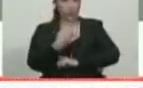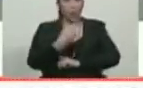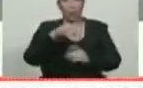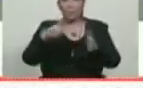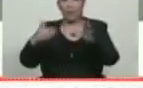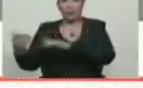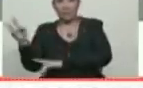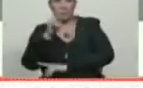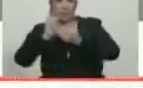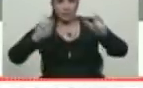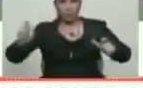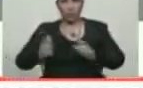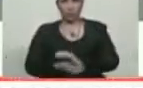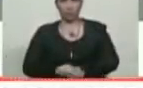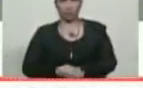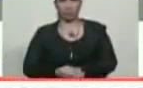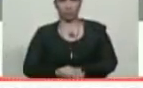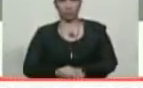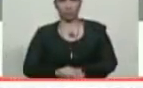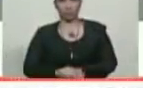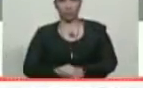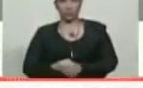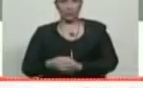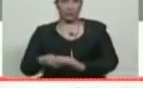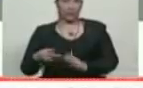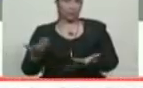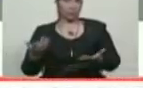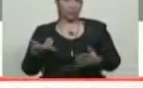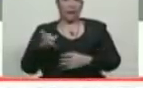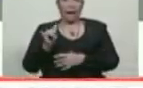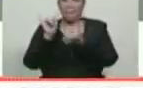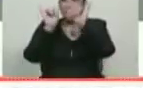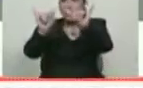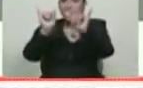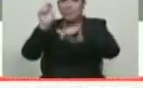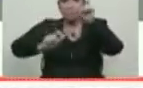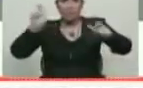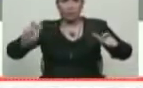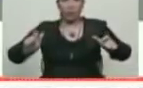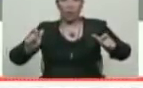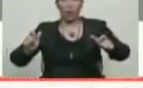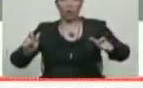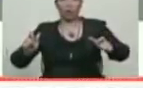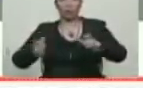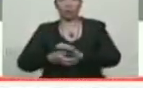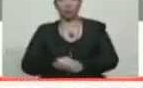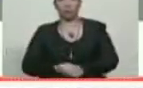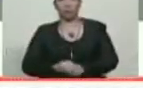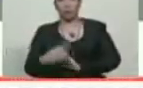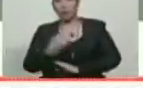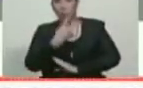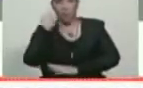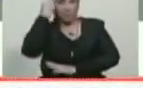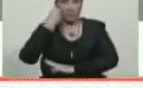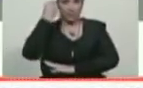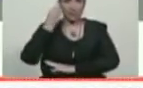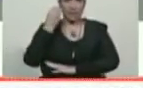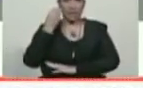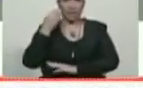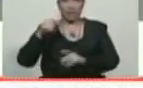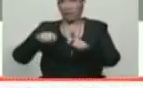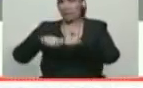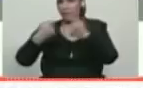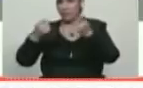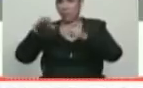venezolanos. Están poniendo en riesgo a su propia gente. Solo por pensar que se van a dividir a